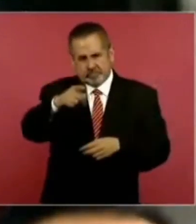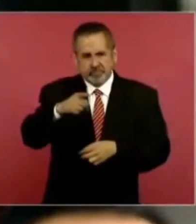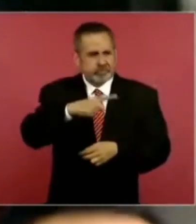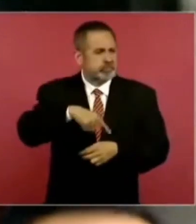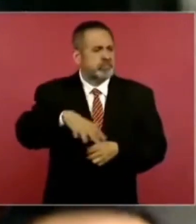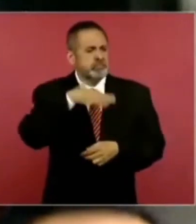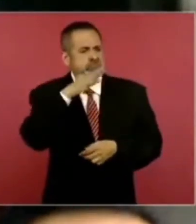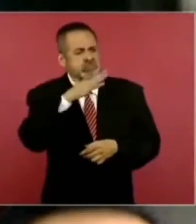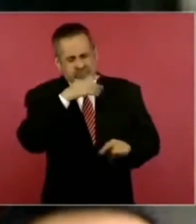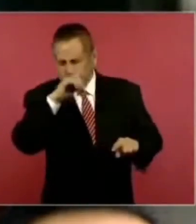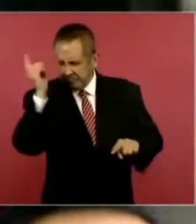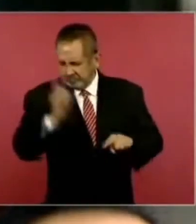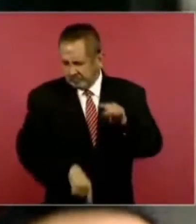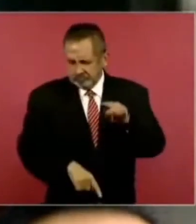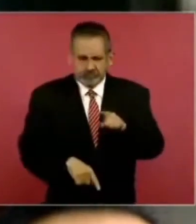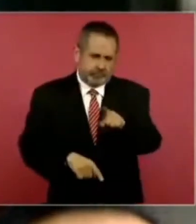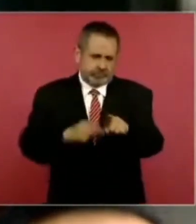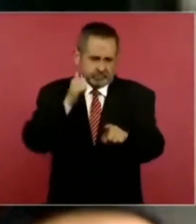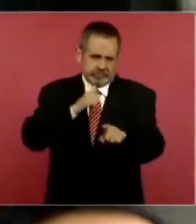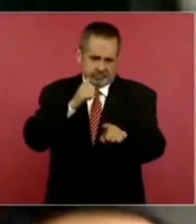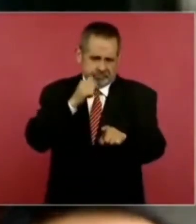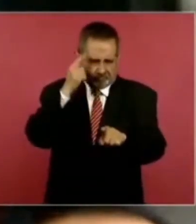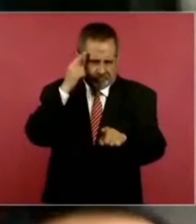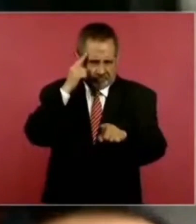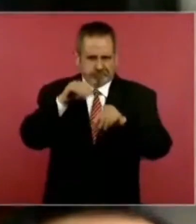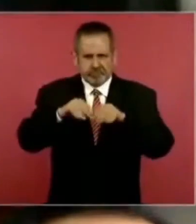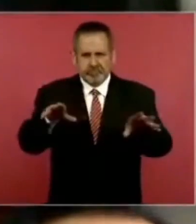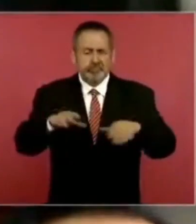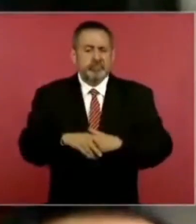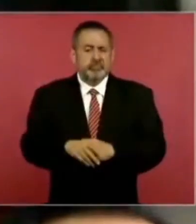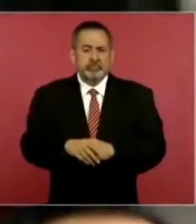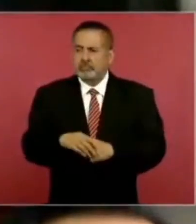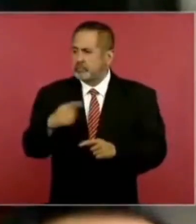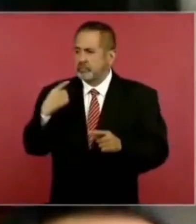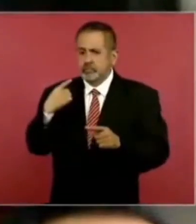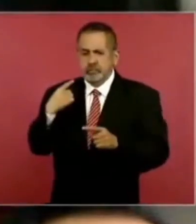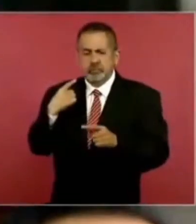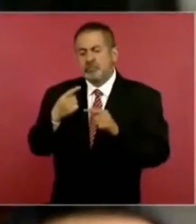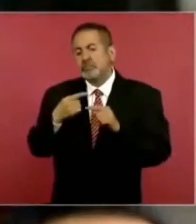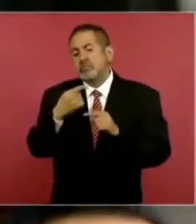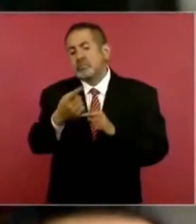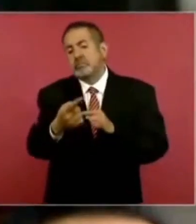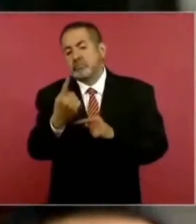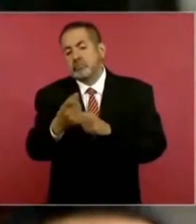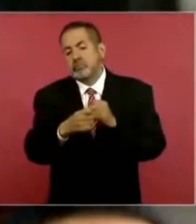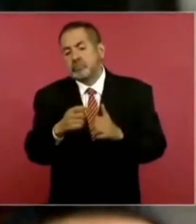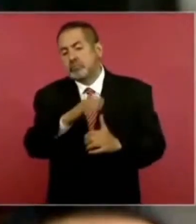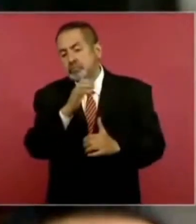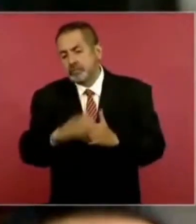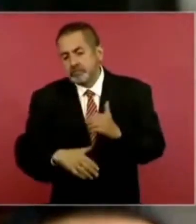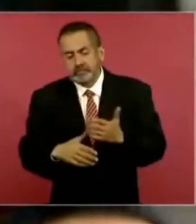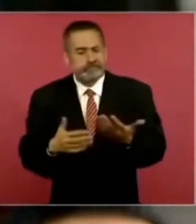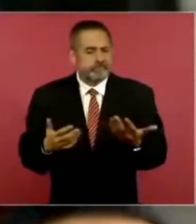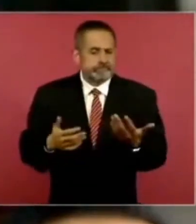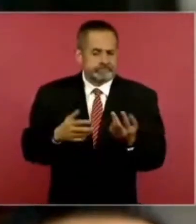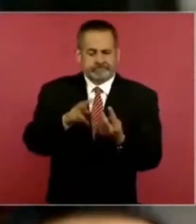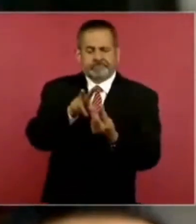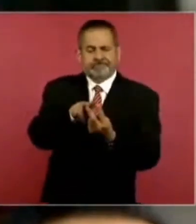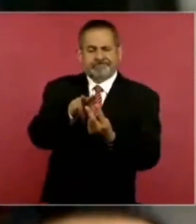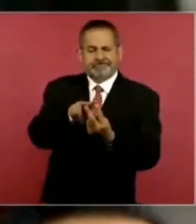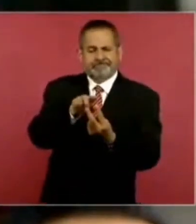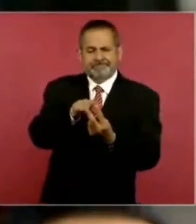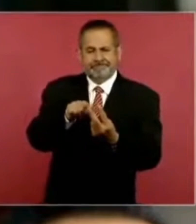la corrupción. A prácticamente un año, ¿cómo va ese tema? Se lo digo porque tengo dos temas